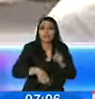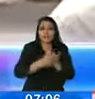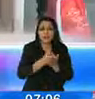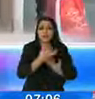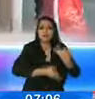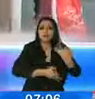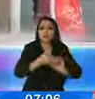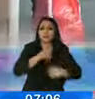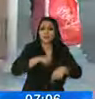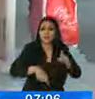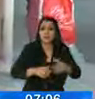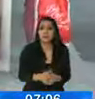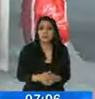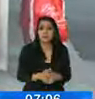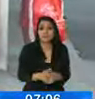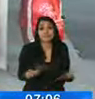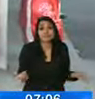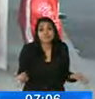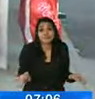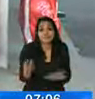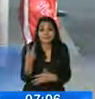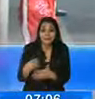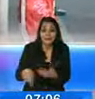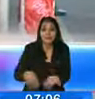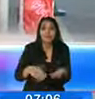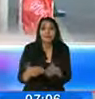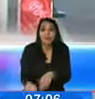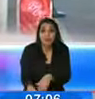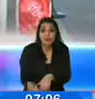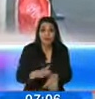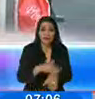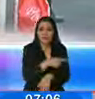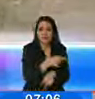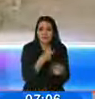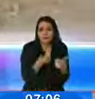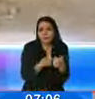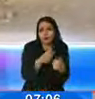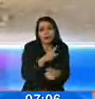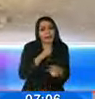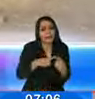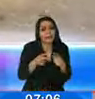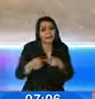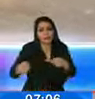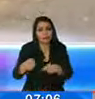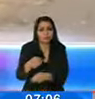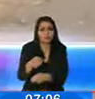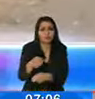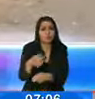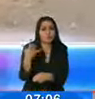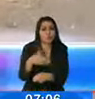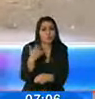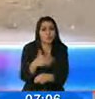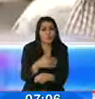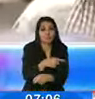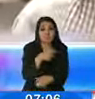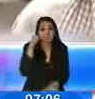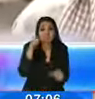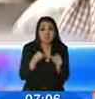inimputable. Es decir, la escena dolorosa y desgarradora donde presuntamente terminó con la vida de su compañera de aula no está en su